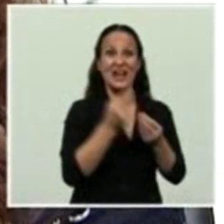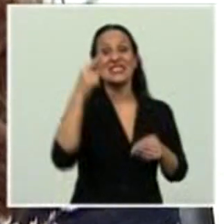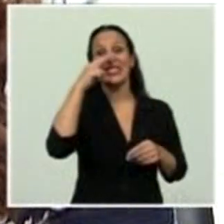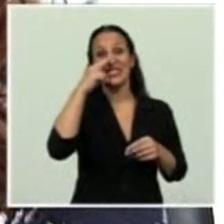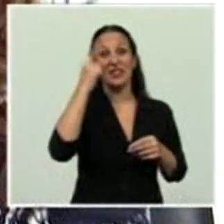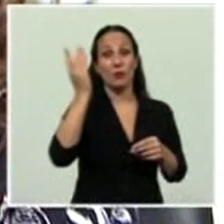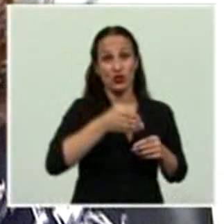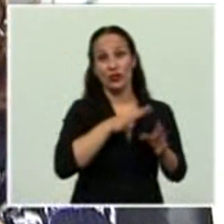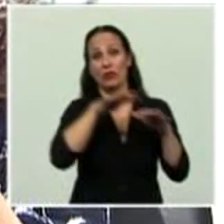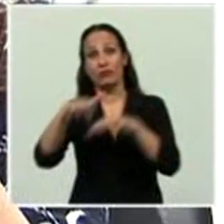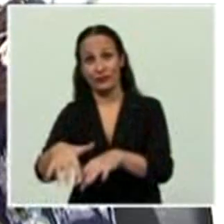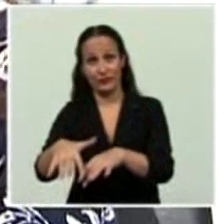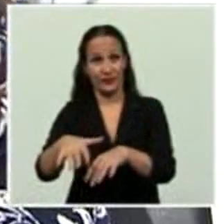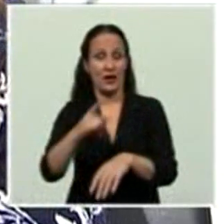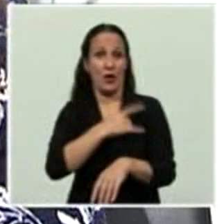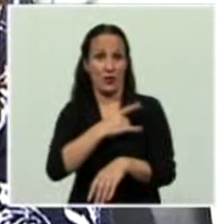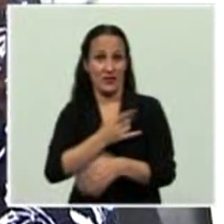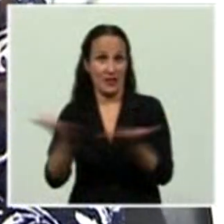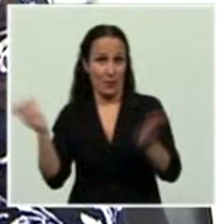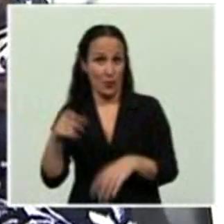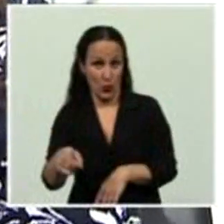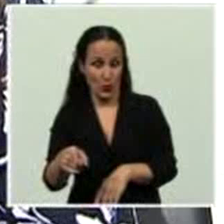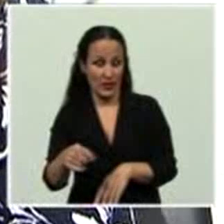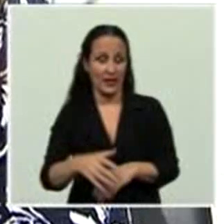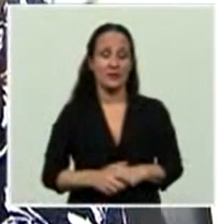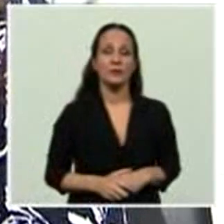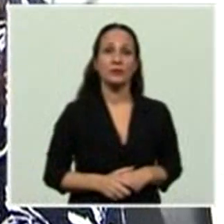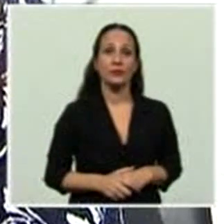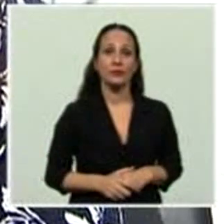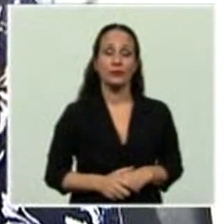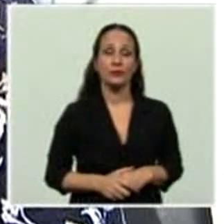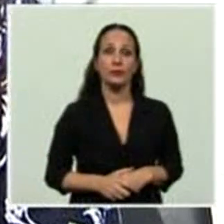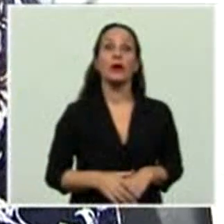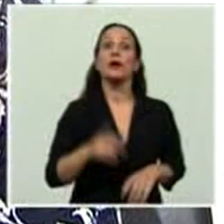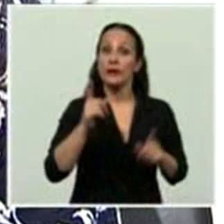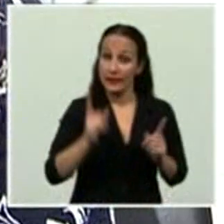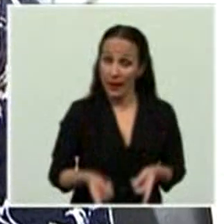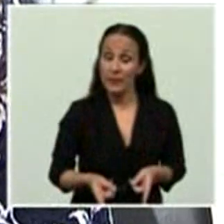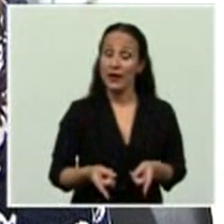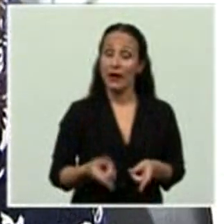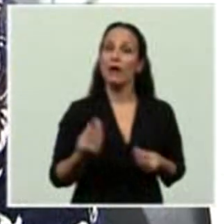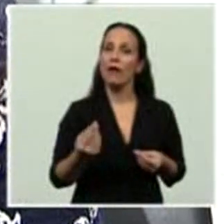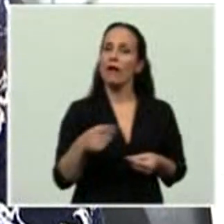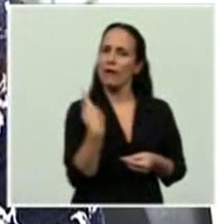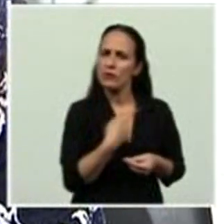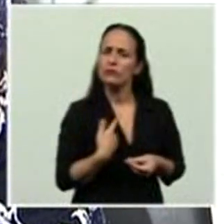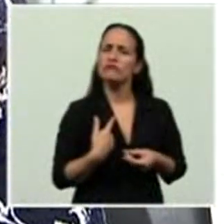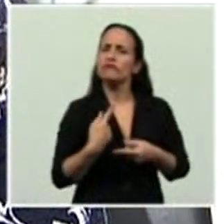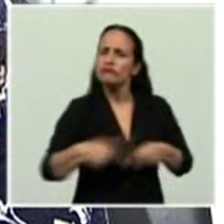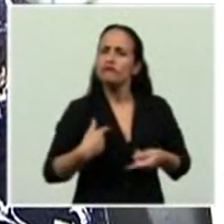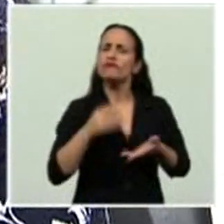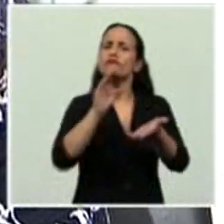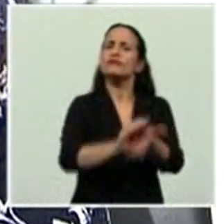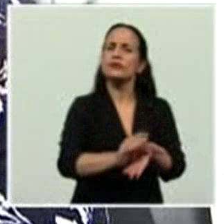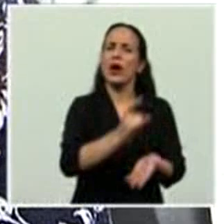por precisamente del alumnado de los estudiantes finalmente también lo que hemos destinado en recursos a